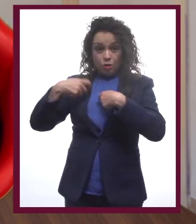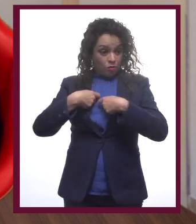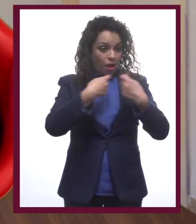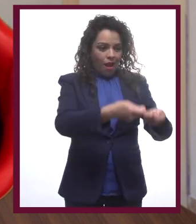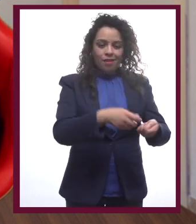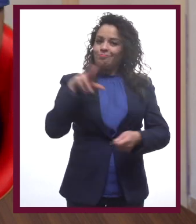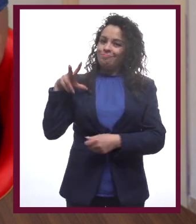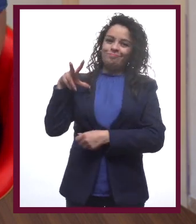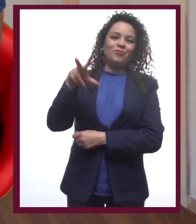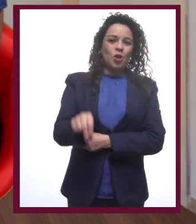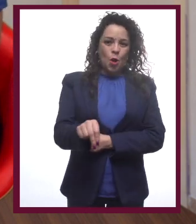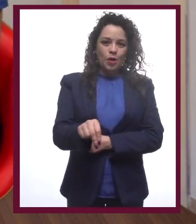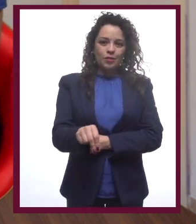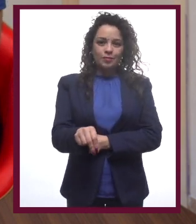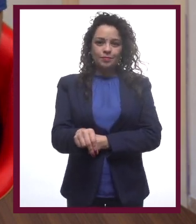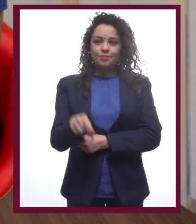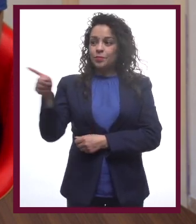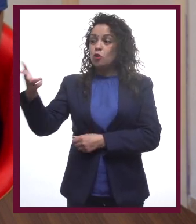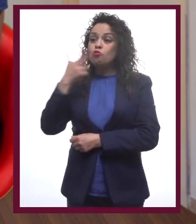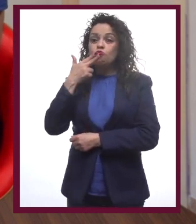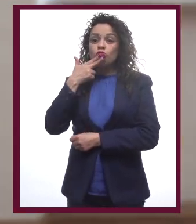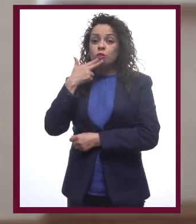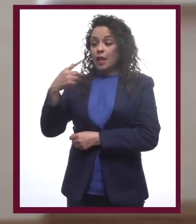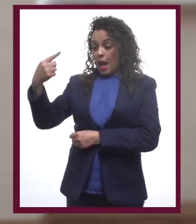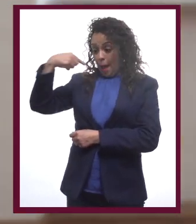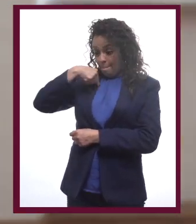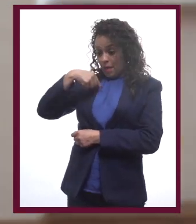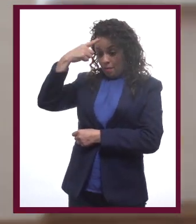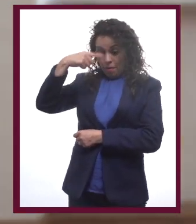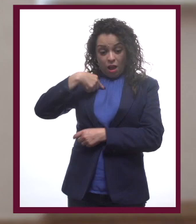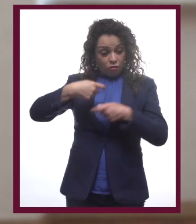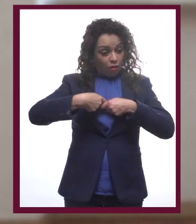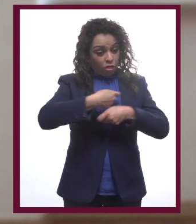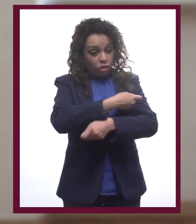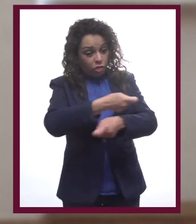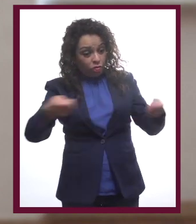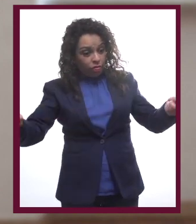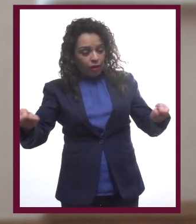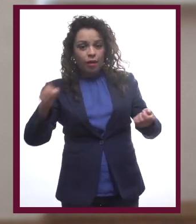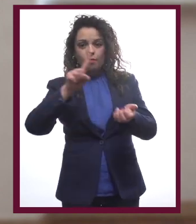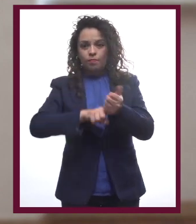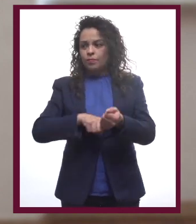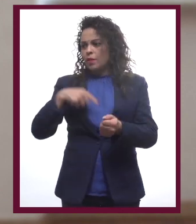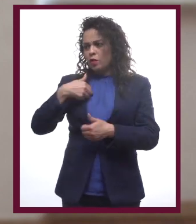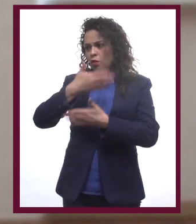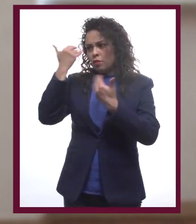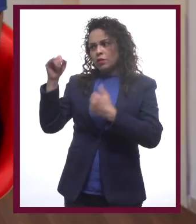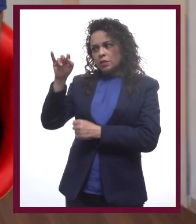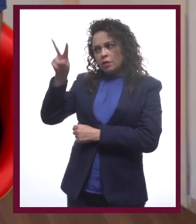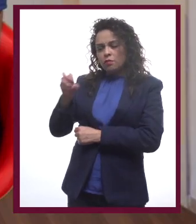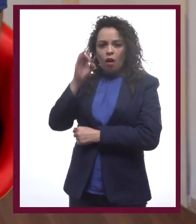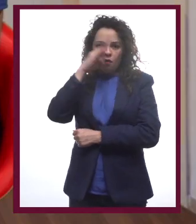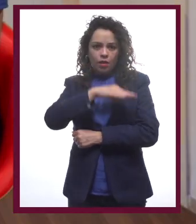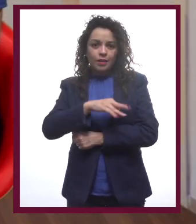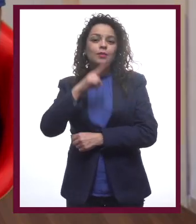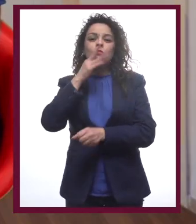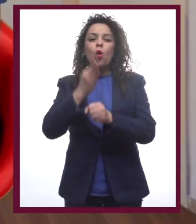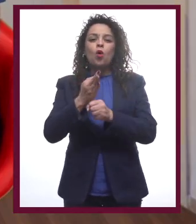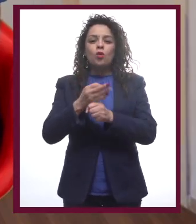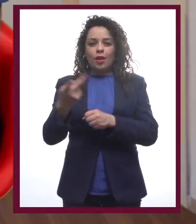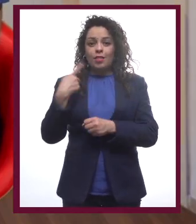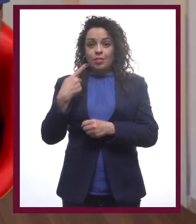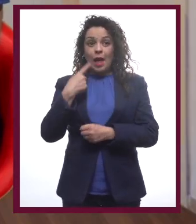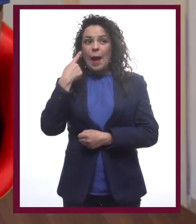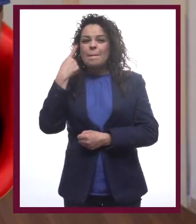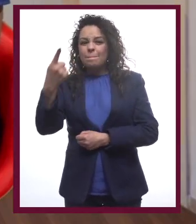a través tuyo. O sea, no permitir que nos usen como sus divulgadores de información de dudosa procedencia. Y para eso, vamos a hacer